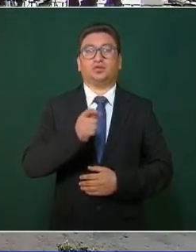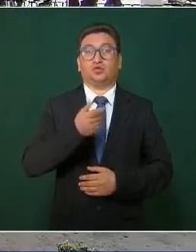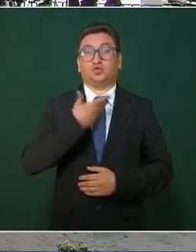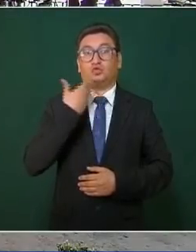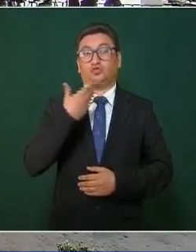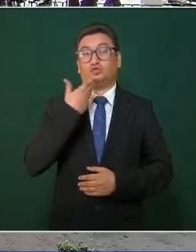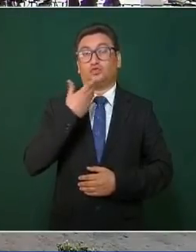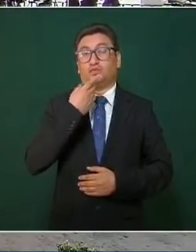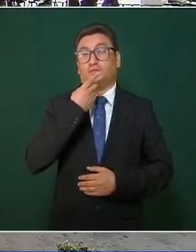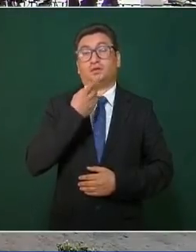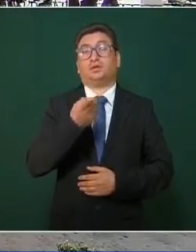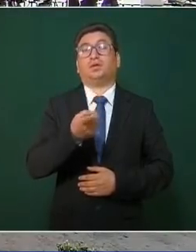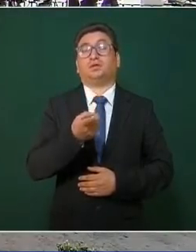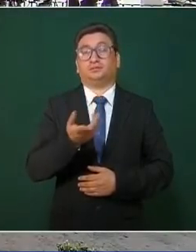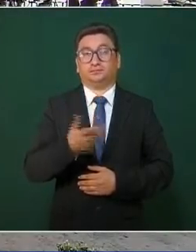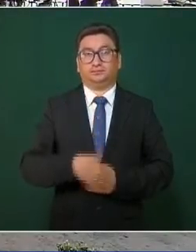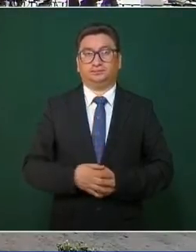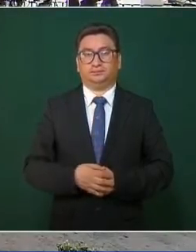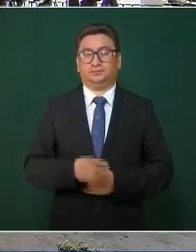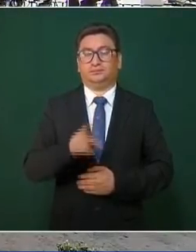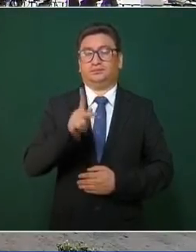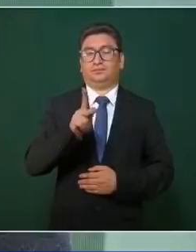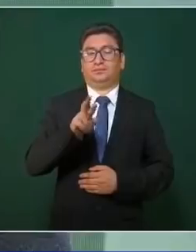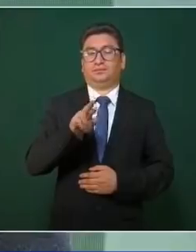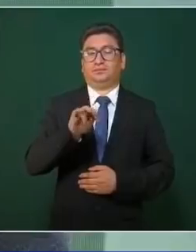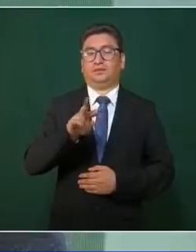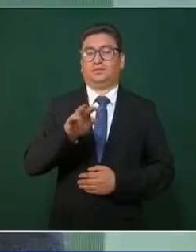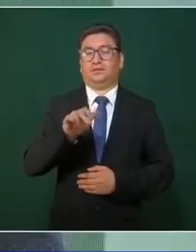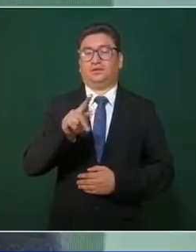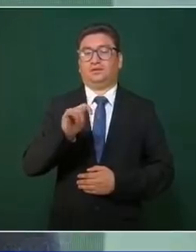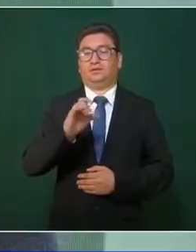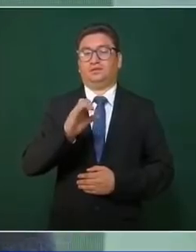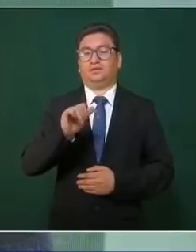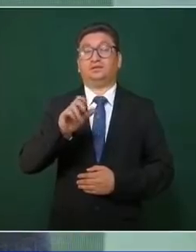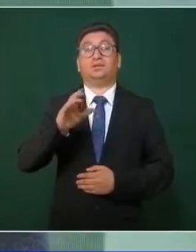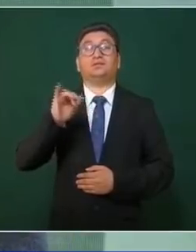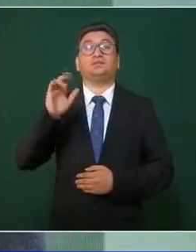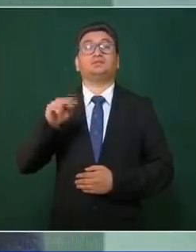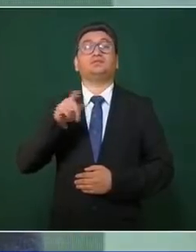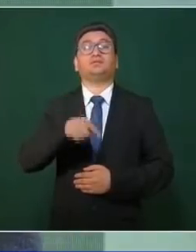coloquialmente como privatización,